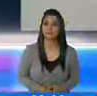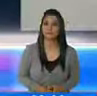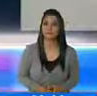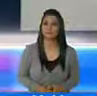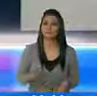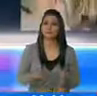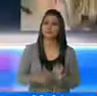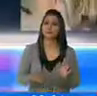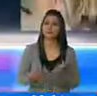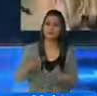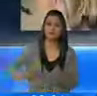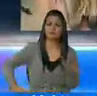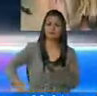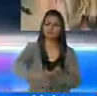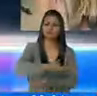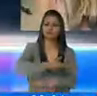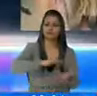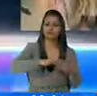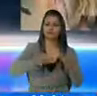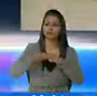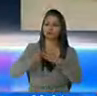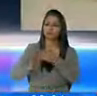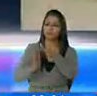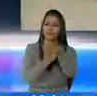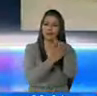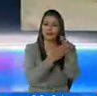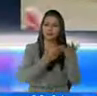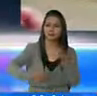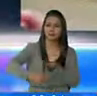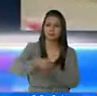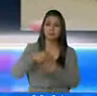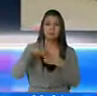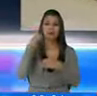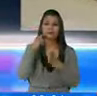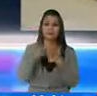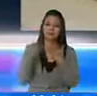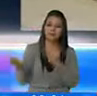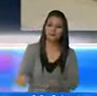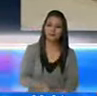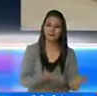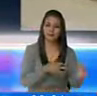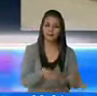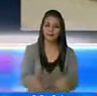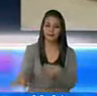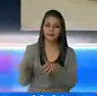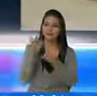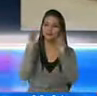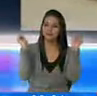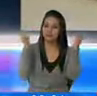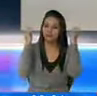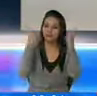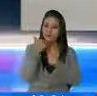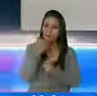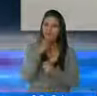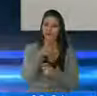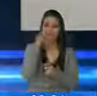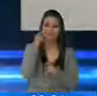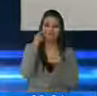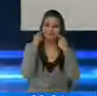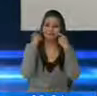la armonía entre los pueblos. Bueno, utilizamos más en los eventos y también en